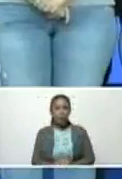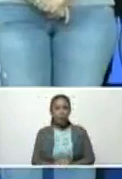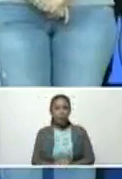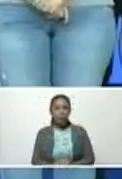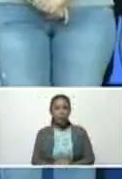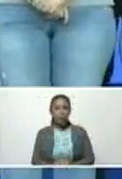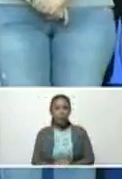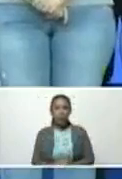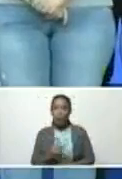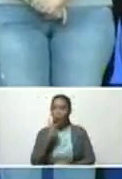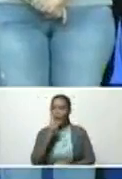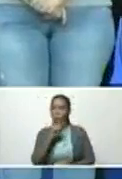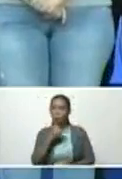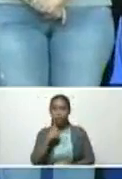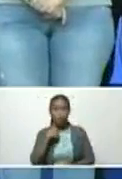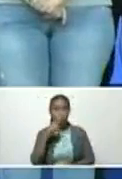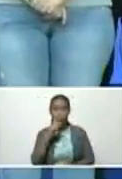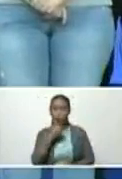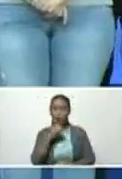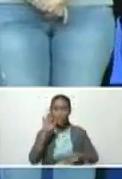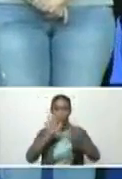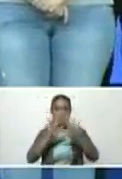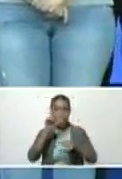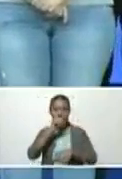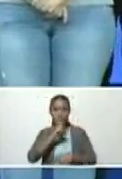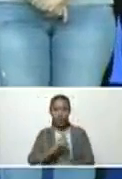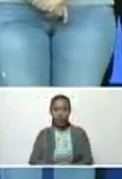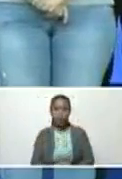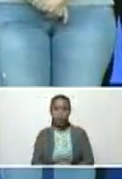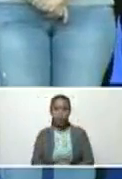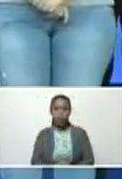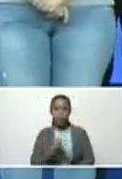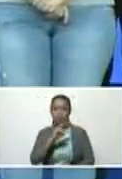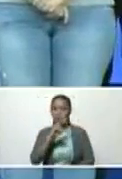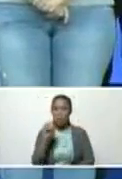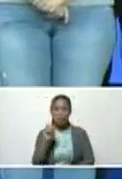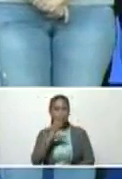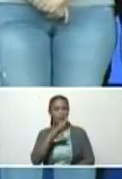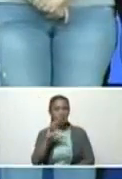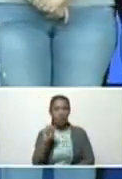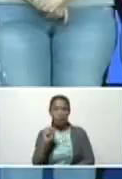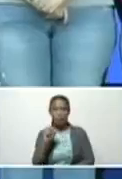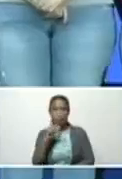No tengo 15 años, ni 20 ni 30.